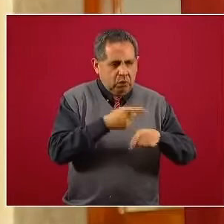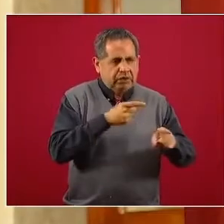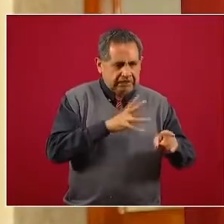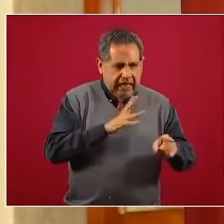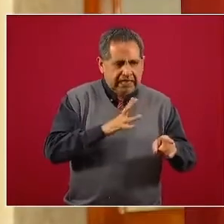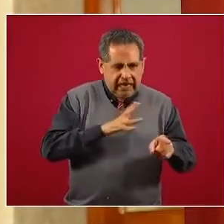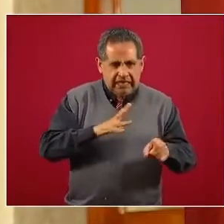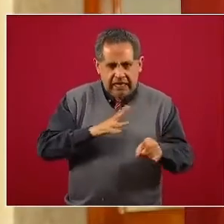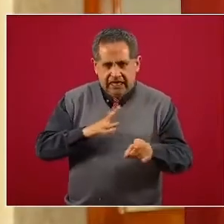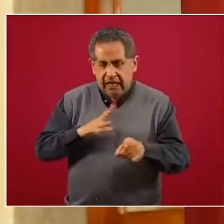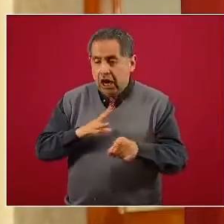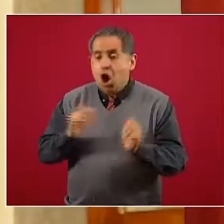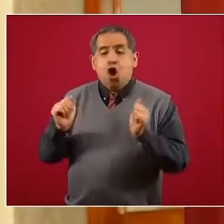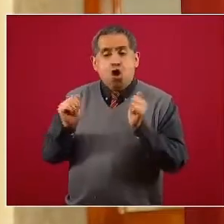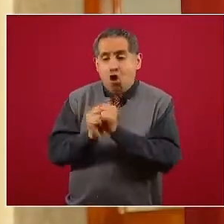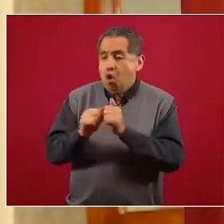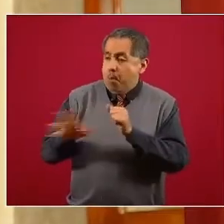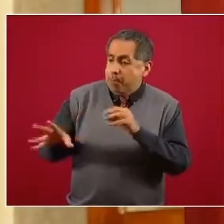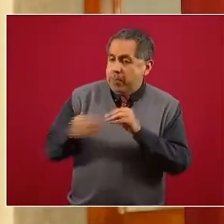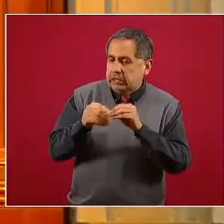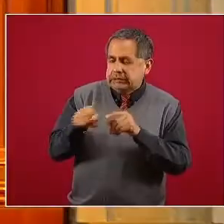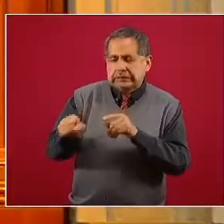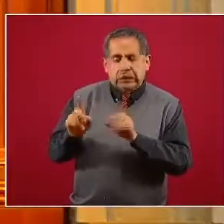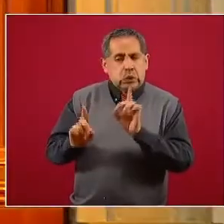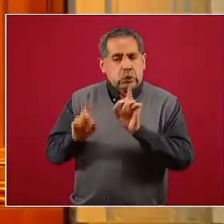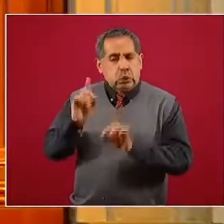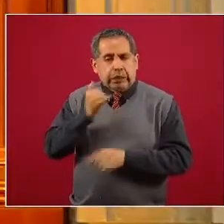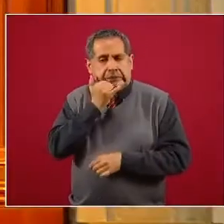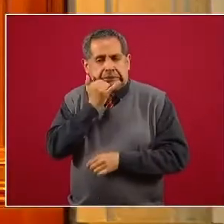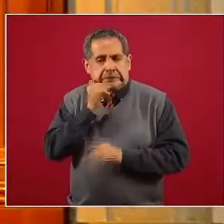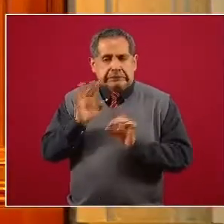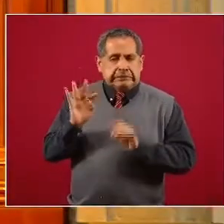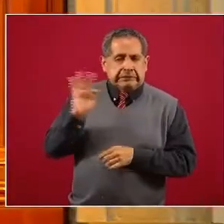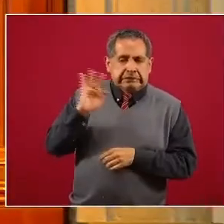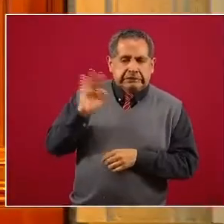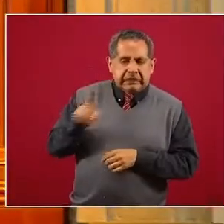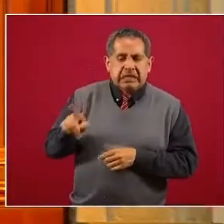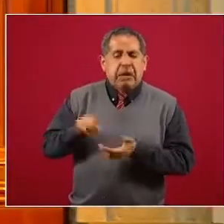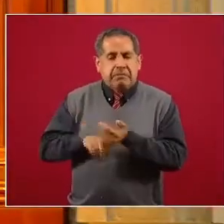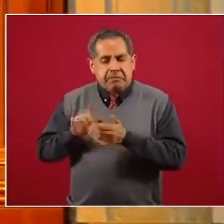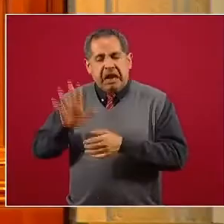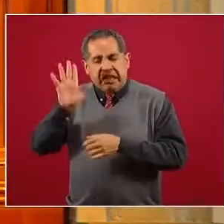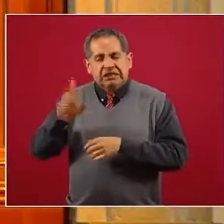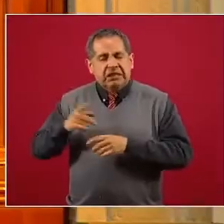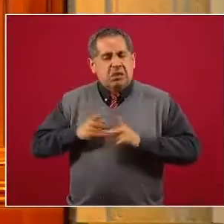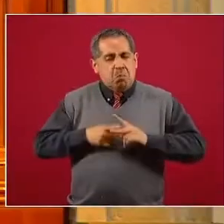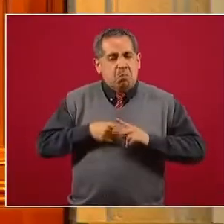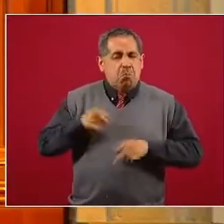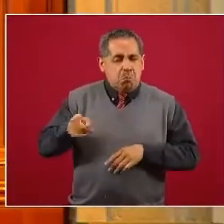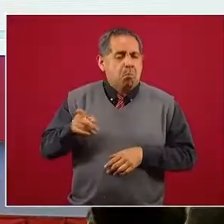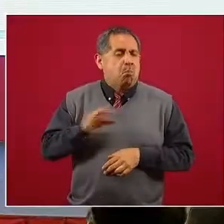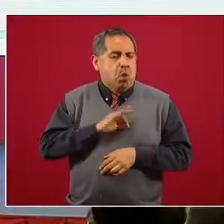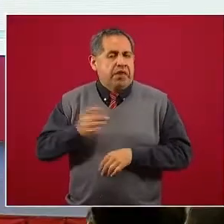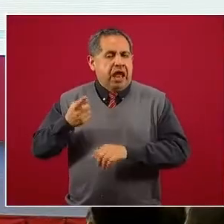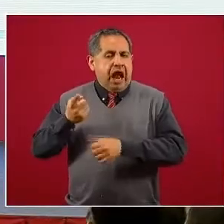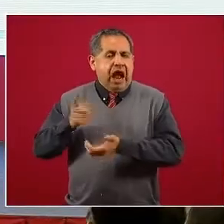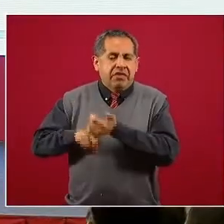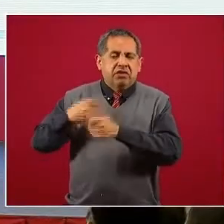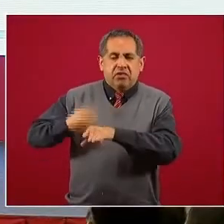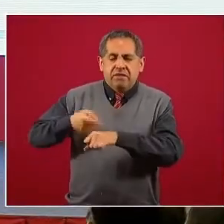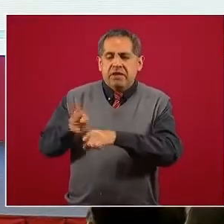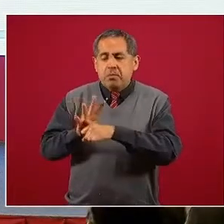agregándoles, sumándoles todos los aún sospechosos por el porcentaje de positividad precisamente para cada una de las